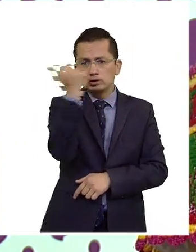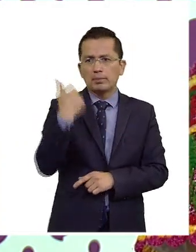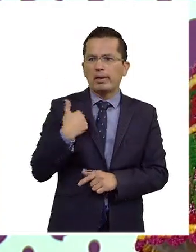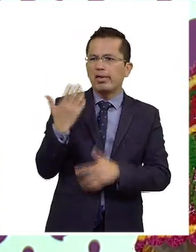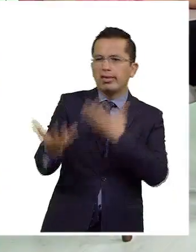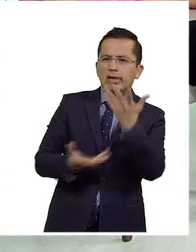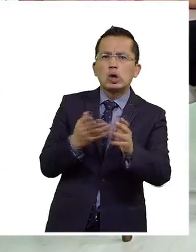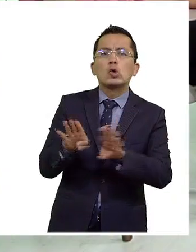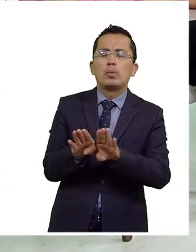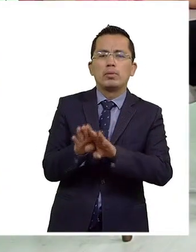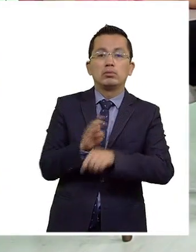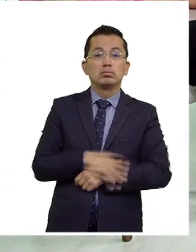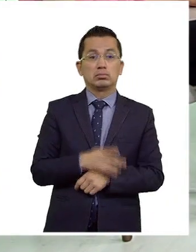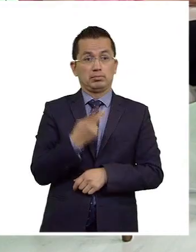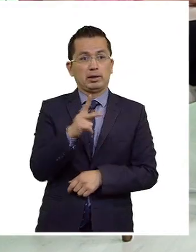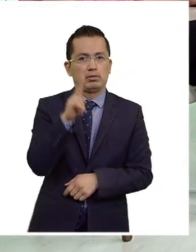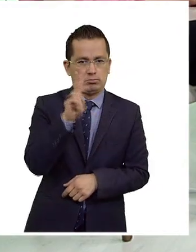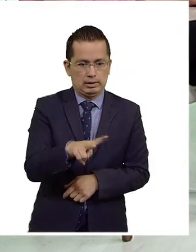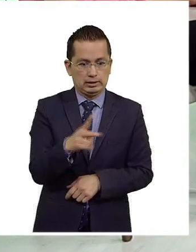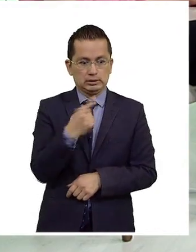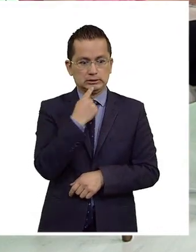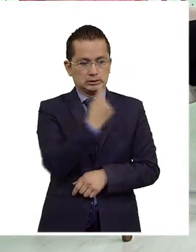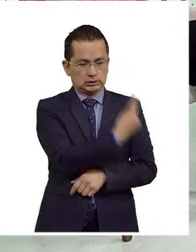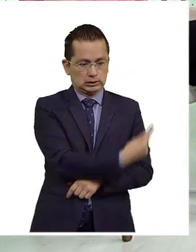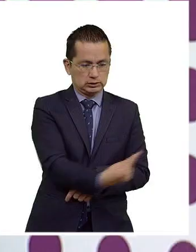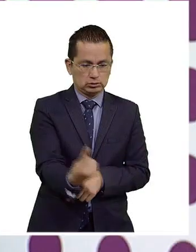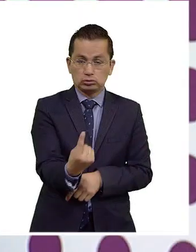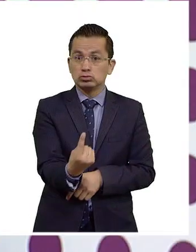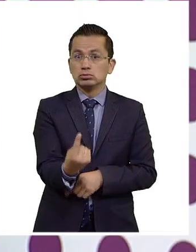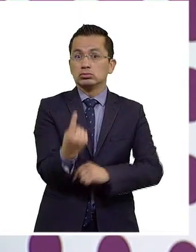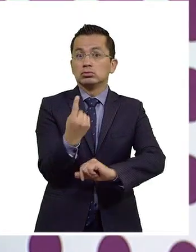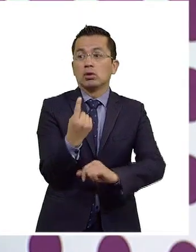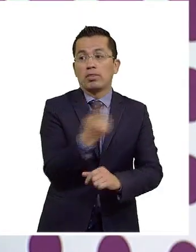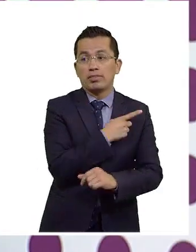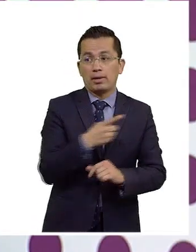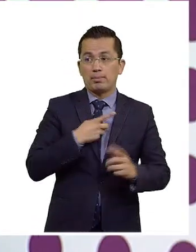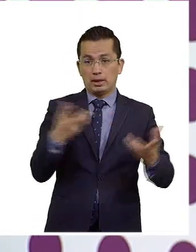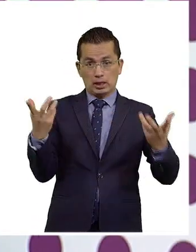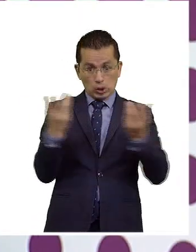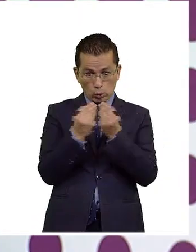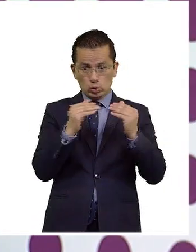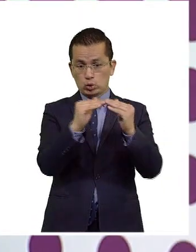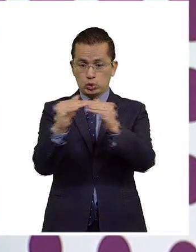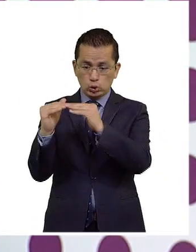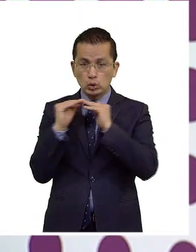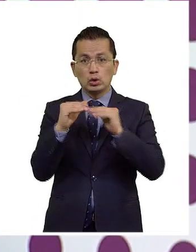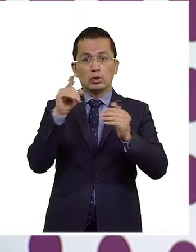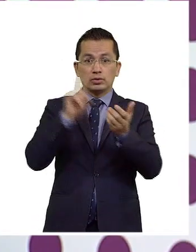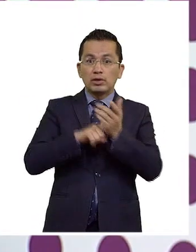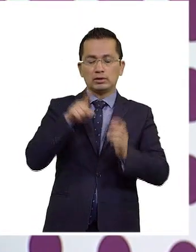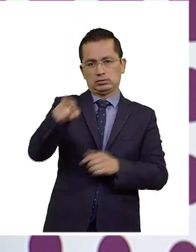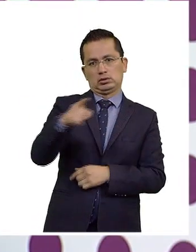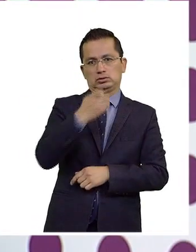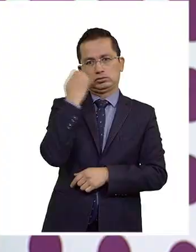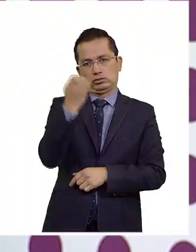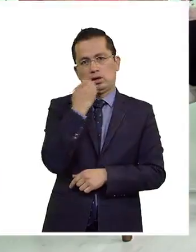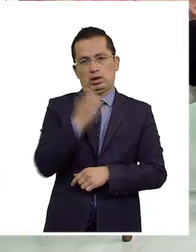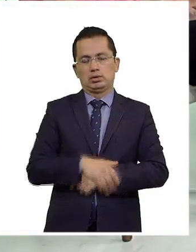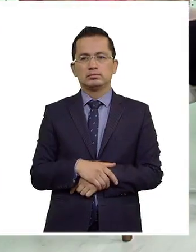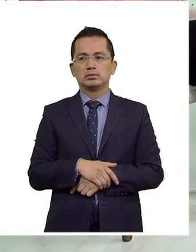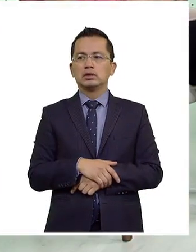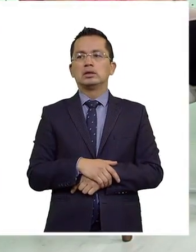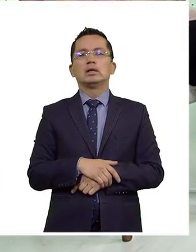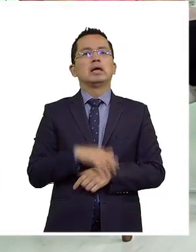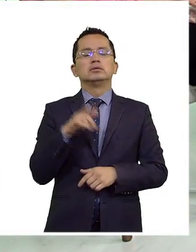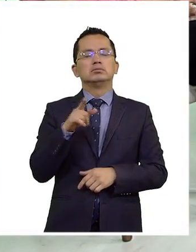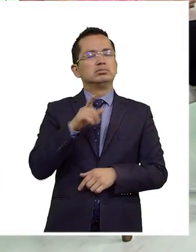estas nuestras infancias, estén incluidas. No están incluidas, ¿no? O sea, tú sabes que a la casa, a la